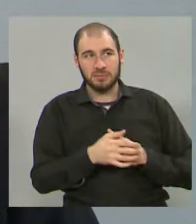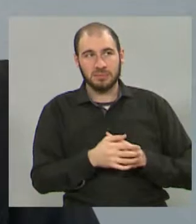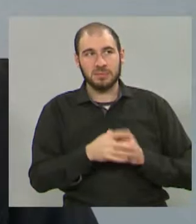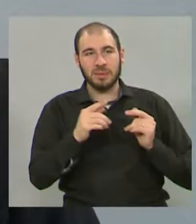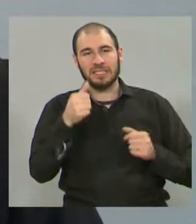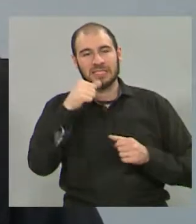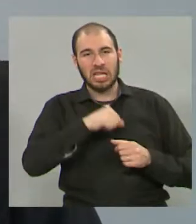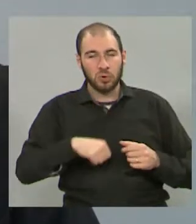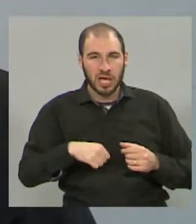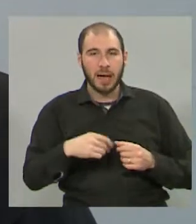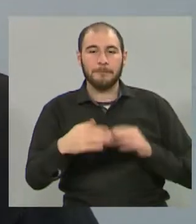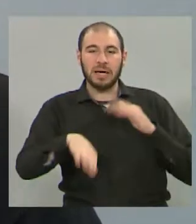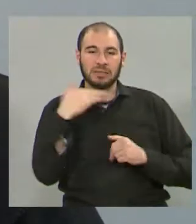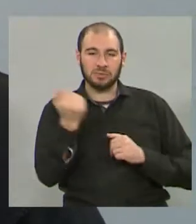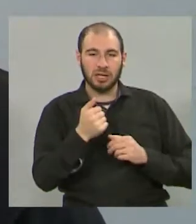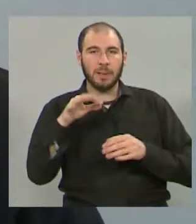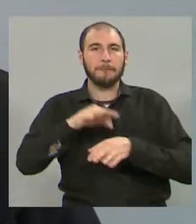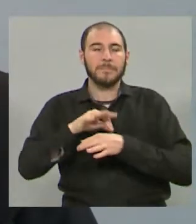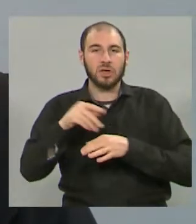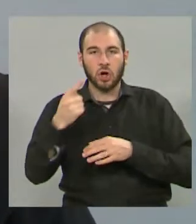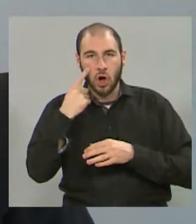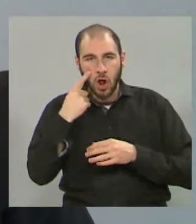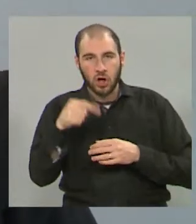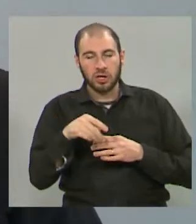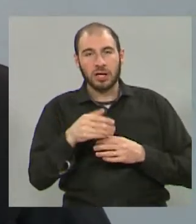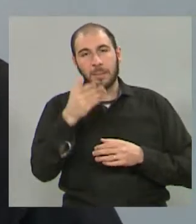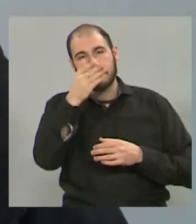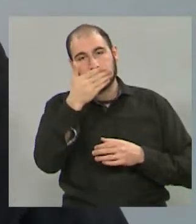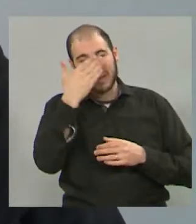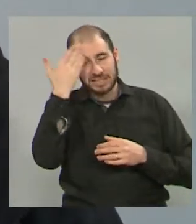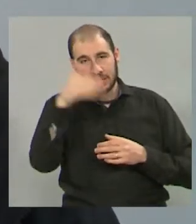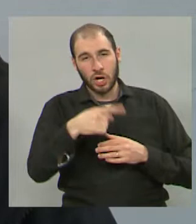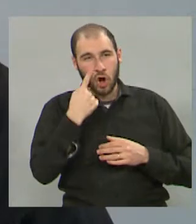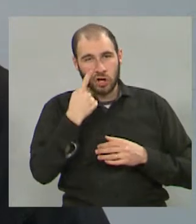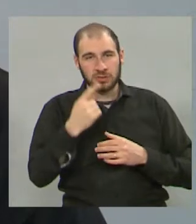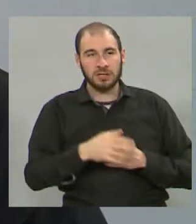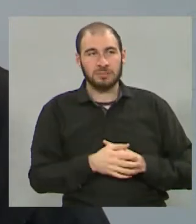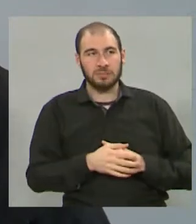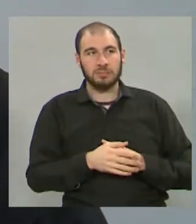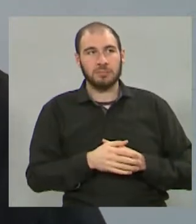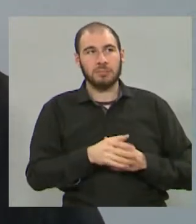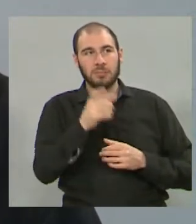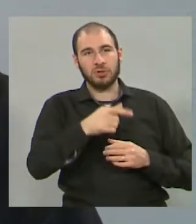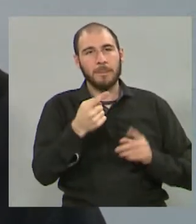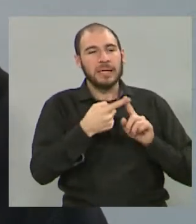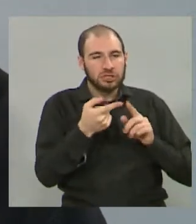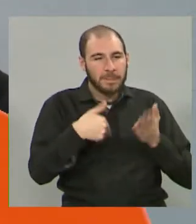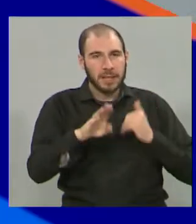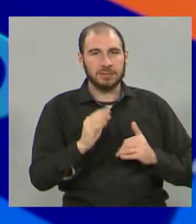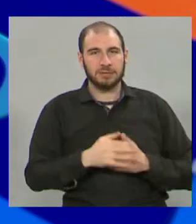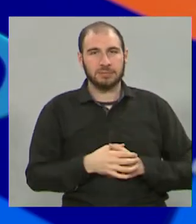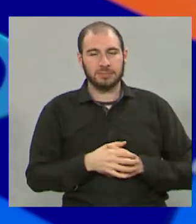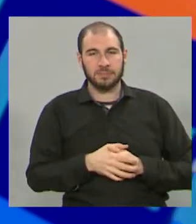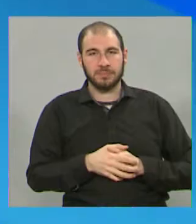y cirugía es más importante que los médicos conozcan a los pacientes y tienen más personales con ellos